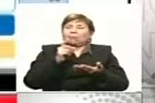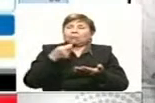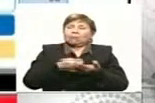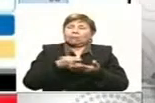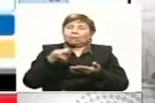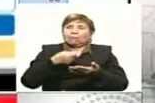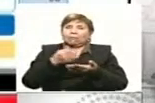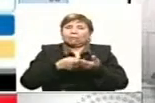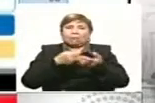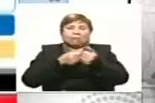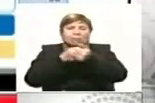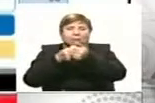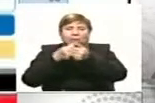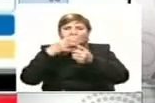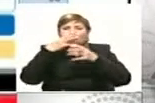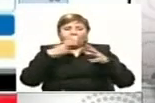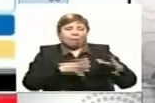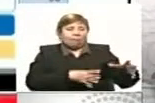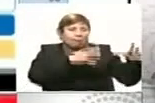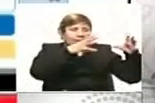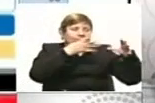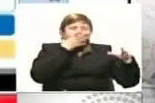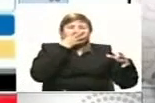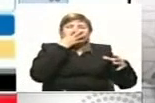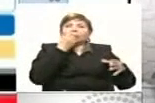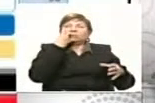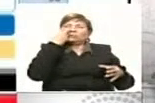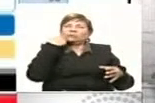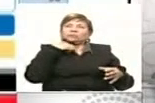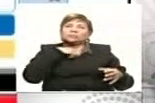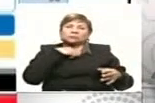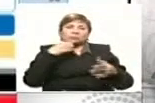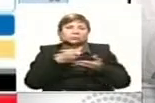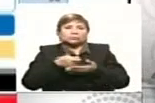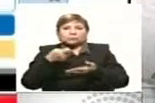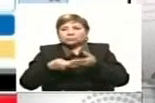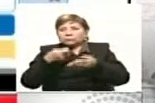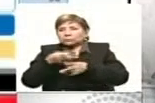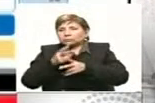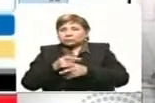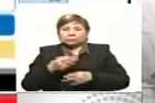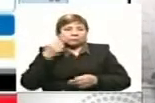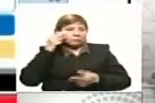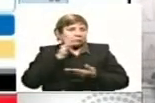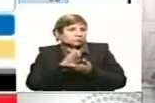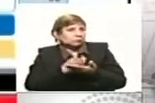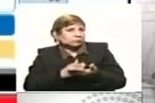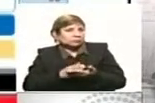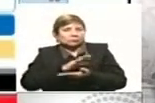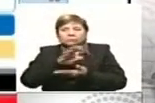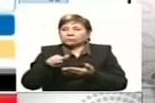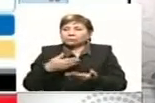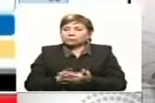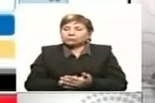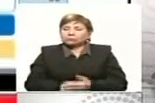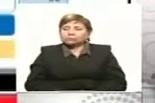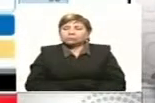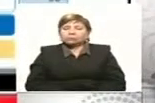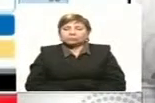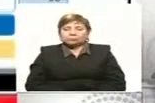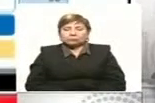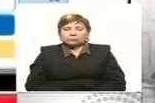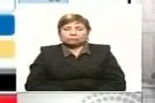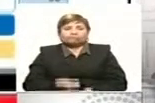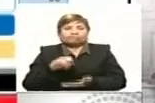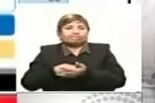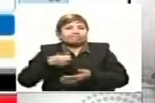financieros como monitores, ventiladores, ambulancias por 664 millones. Este es parte del monto que se